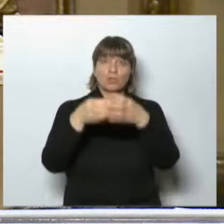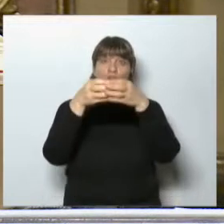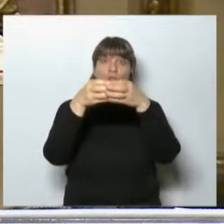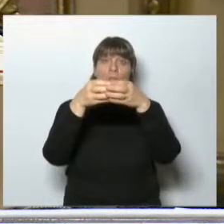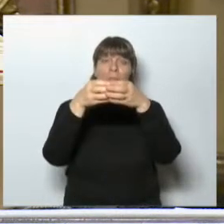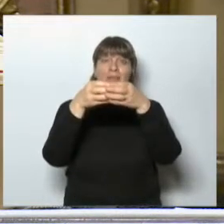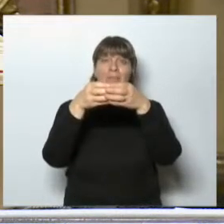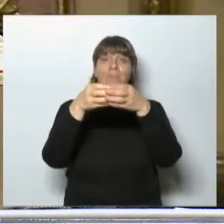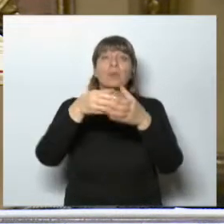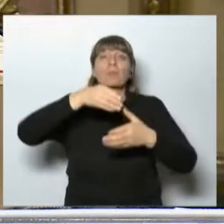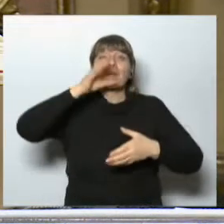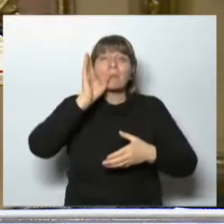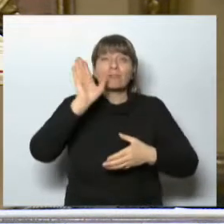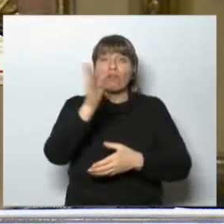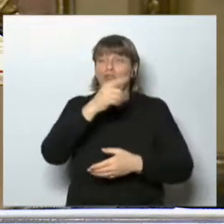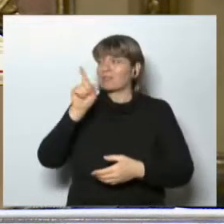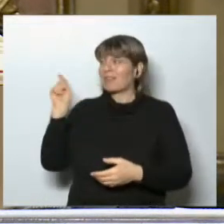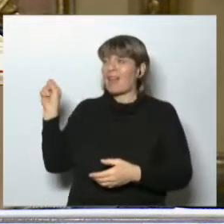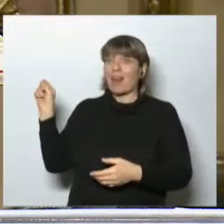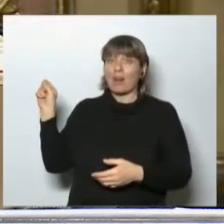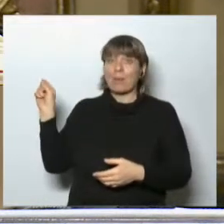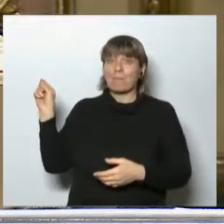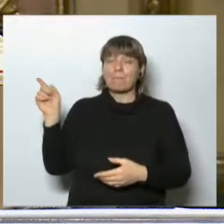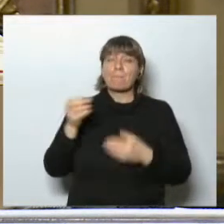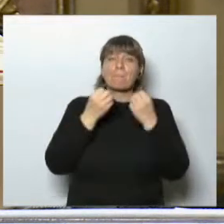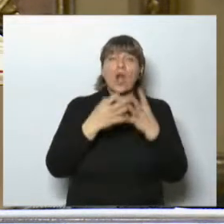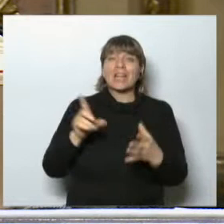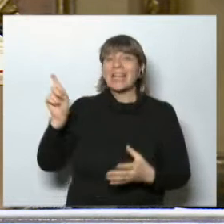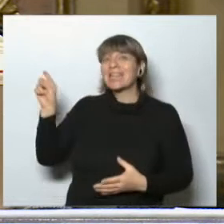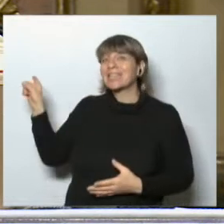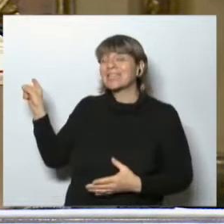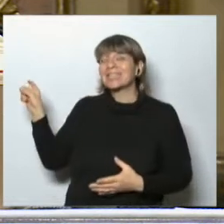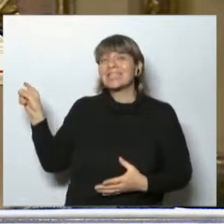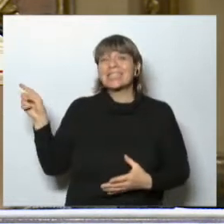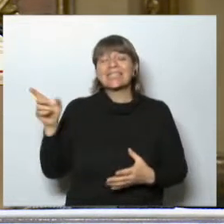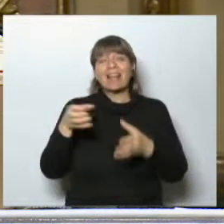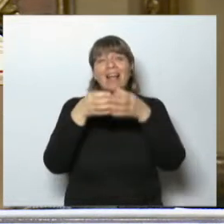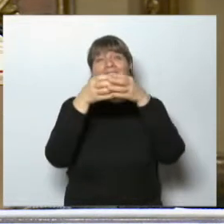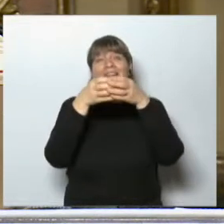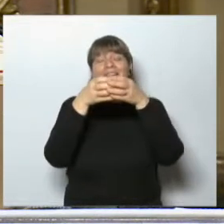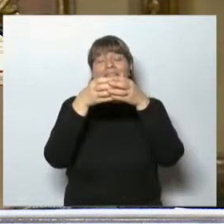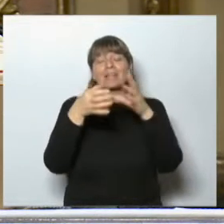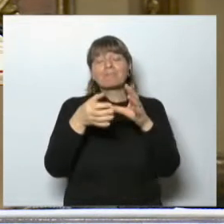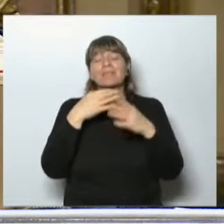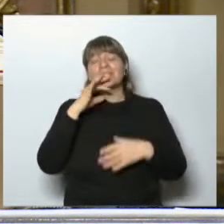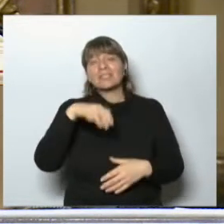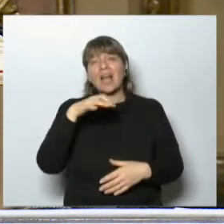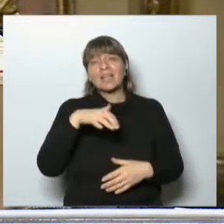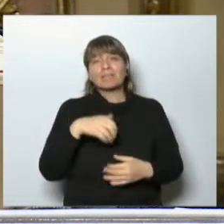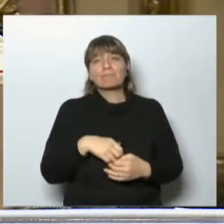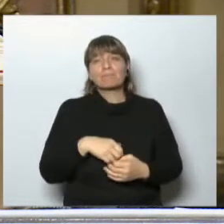tomen y beban todos de él, porque este es el cáliz de mi